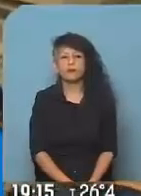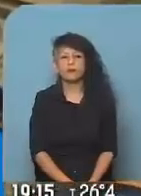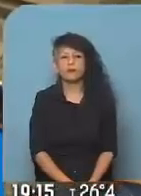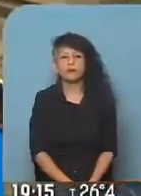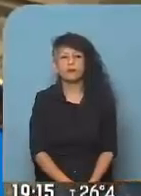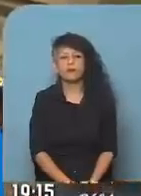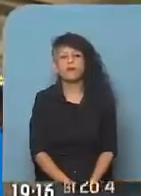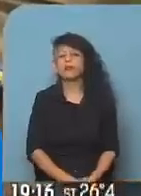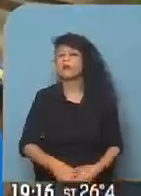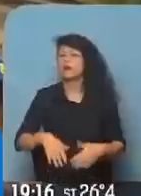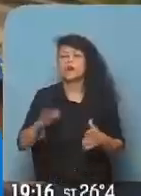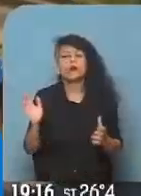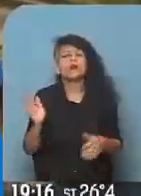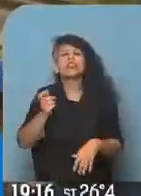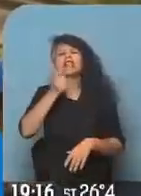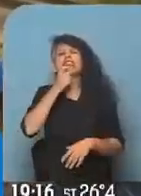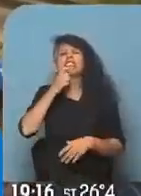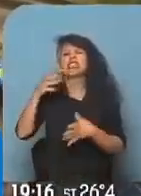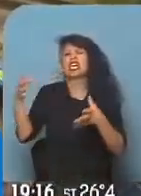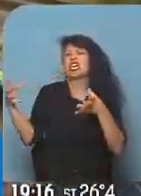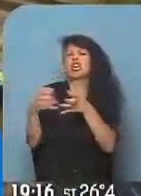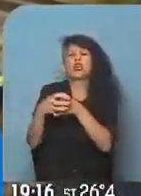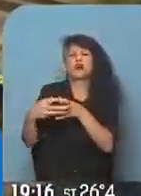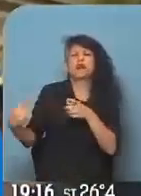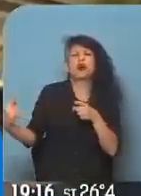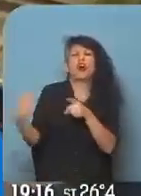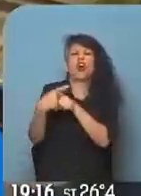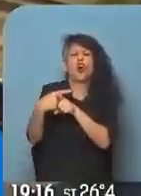Por más que los gorilas,